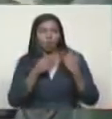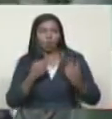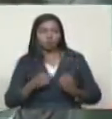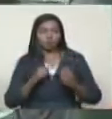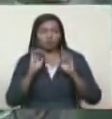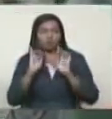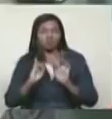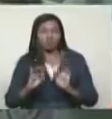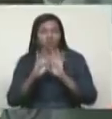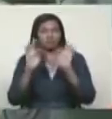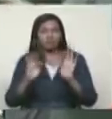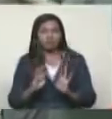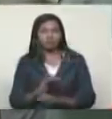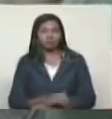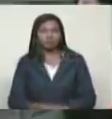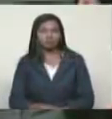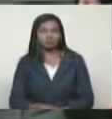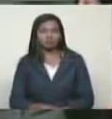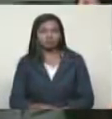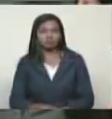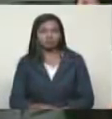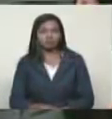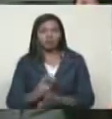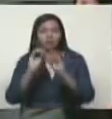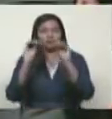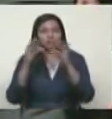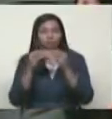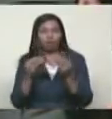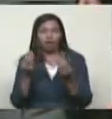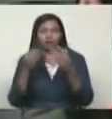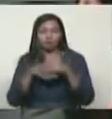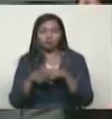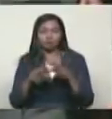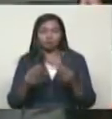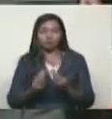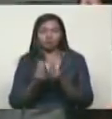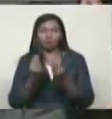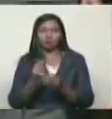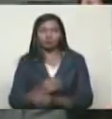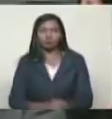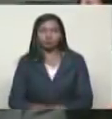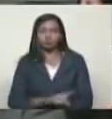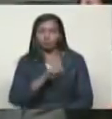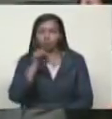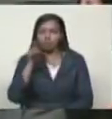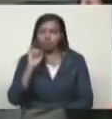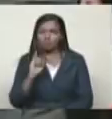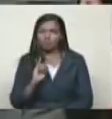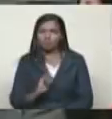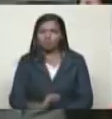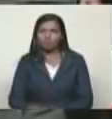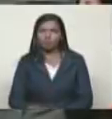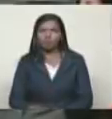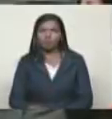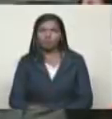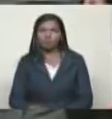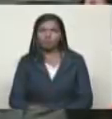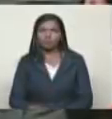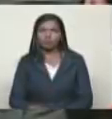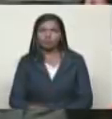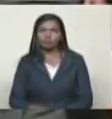jefe, para llamar a la máxima cohesión y unión entre ustedes, para